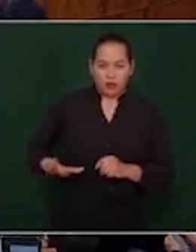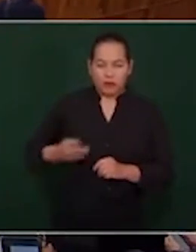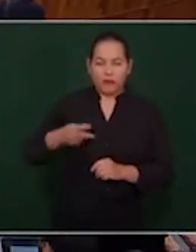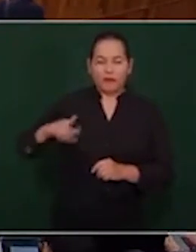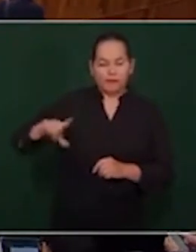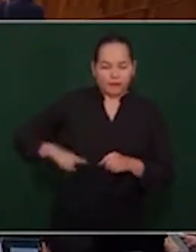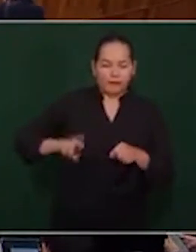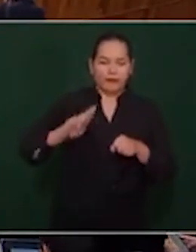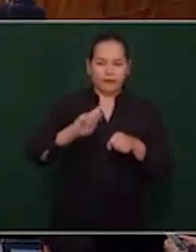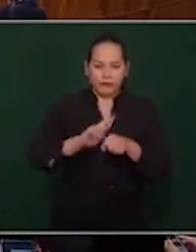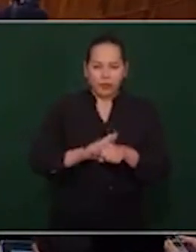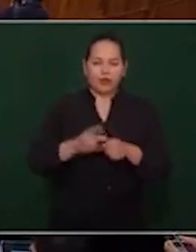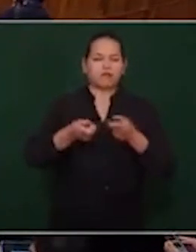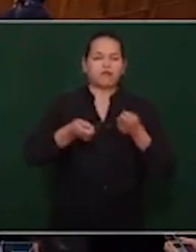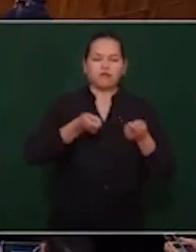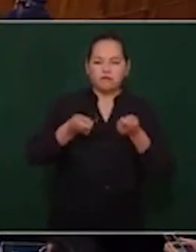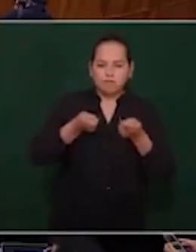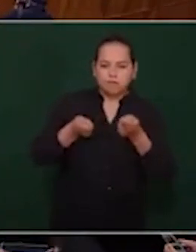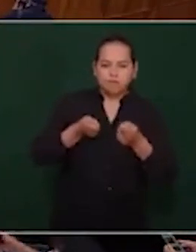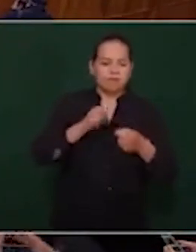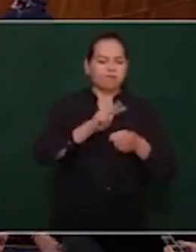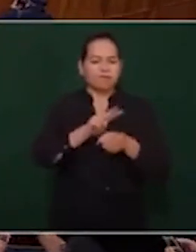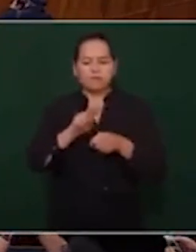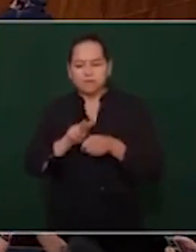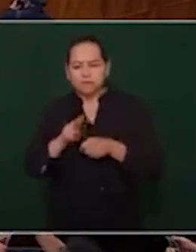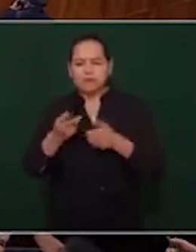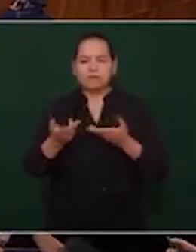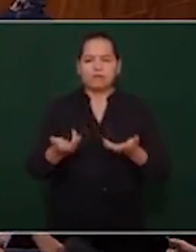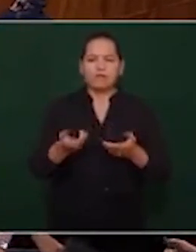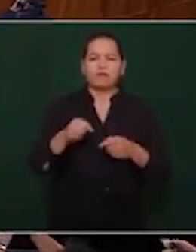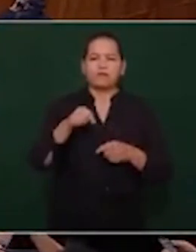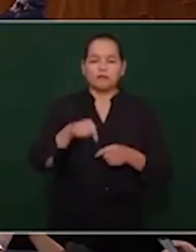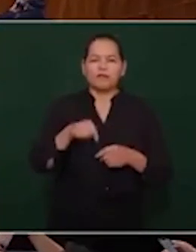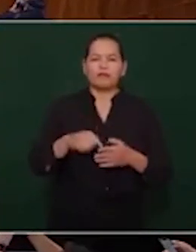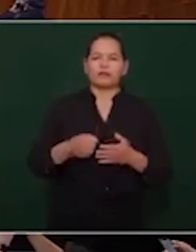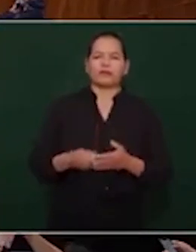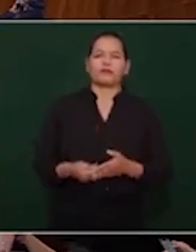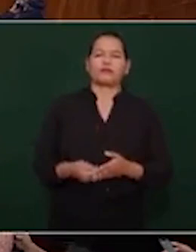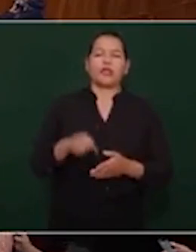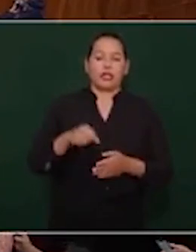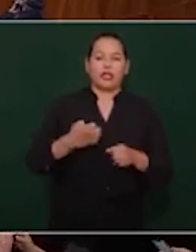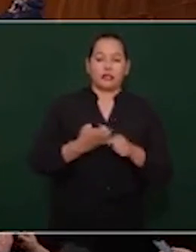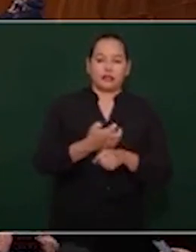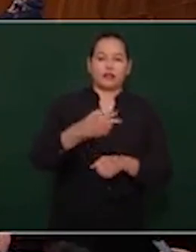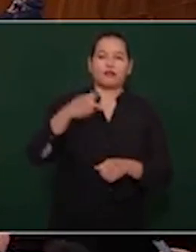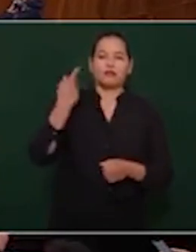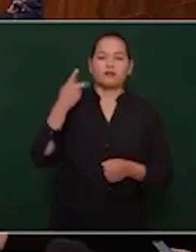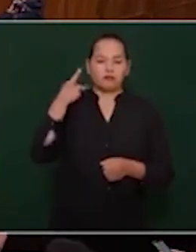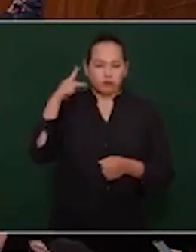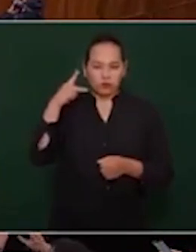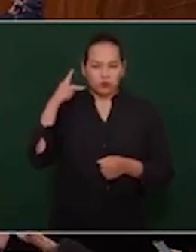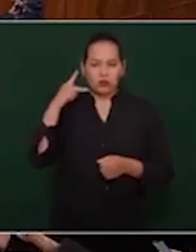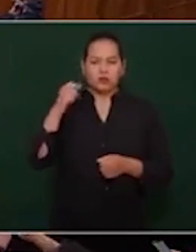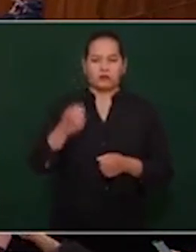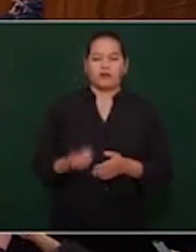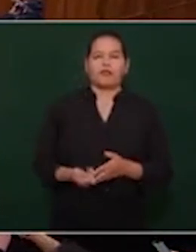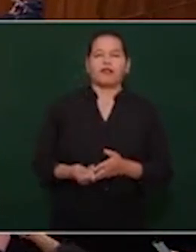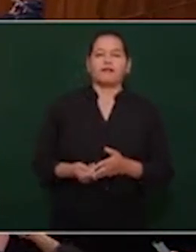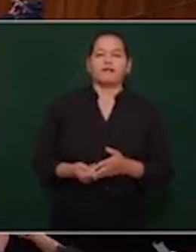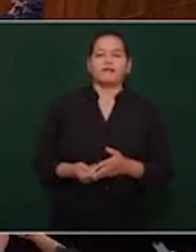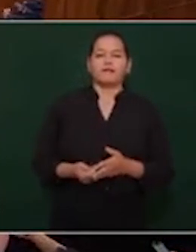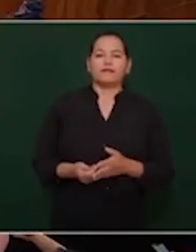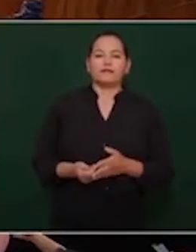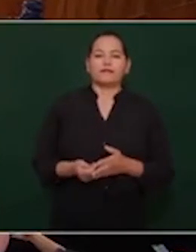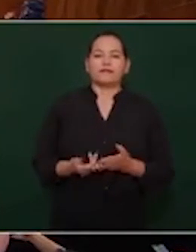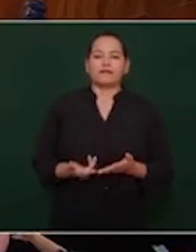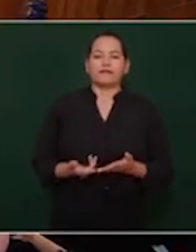los esfuerzos en el ámbito de la seguridad que se realizan aquí en el estado por los tres órdenes de gobierno.